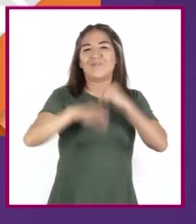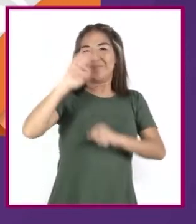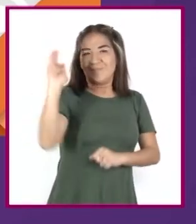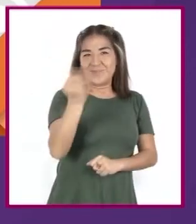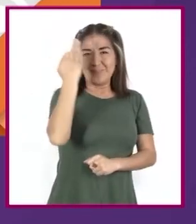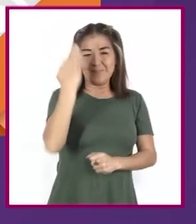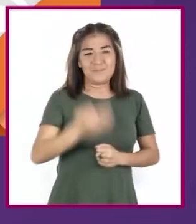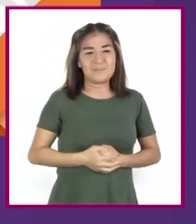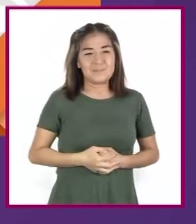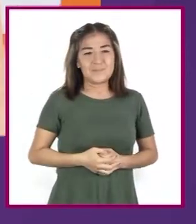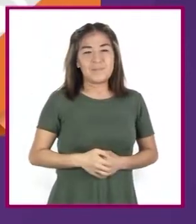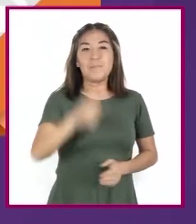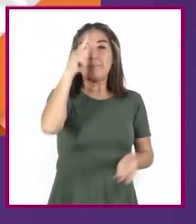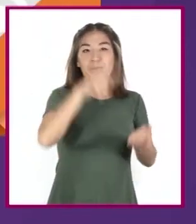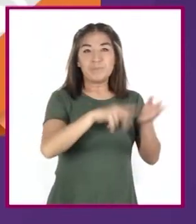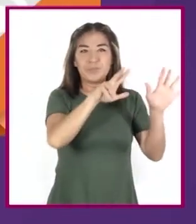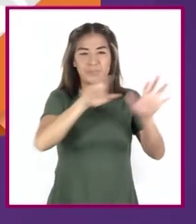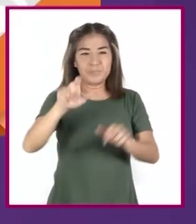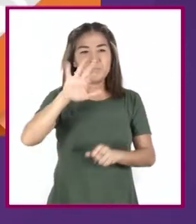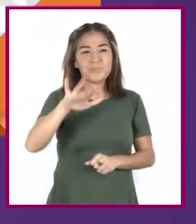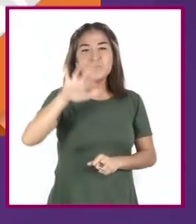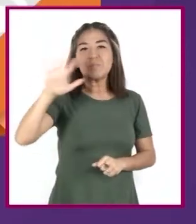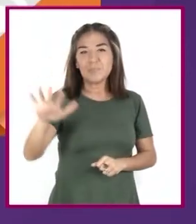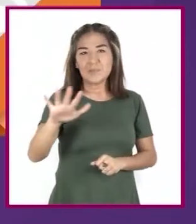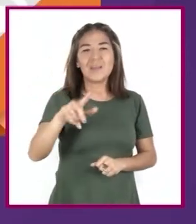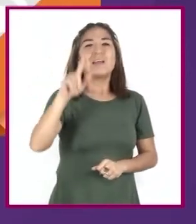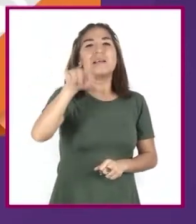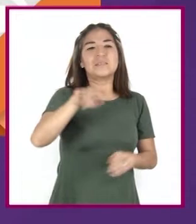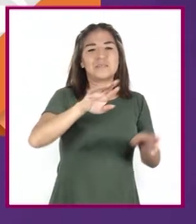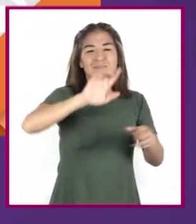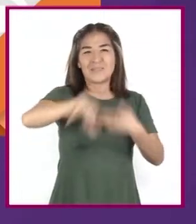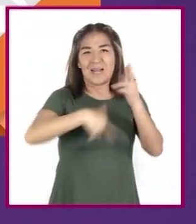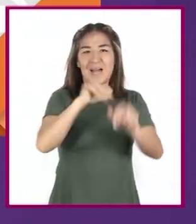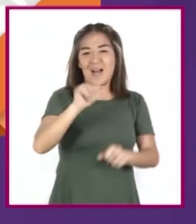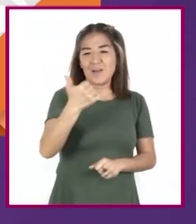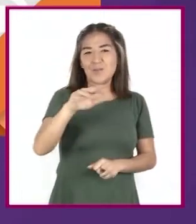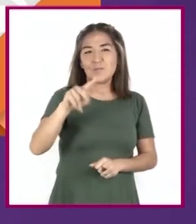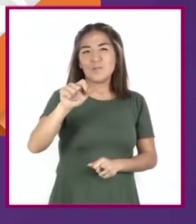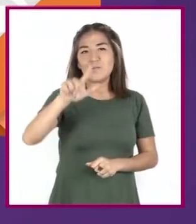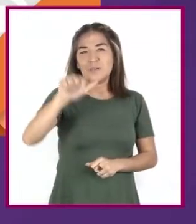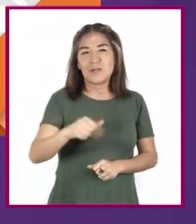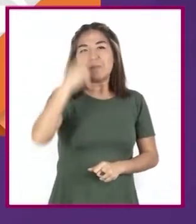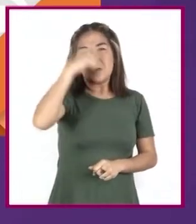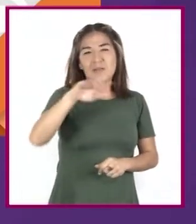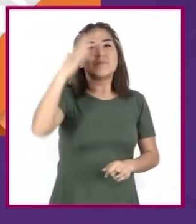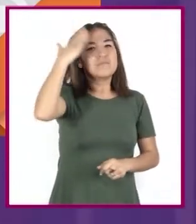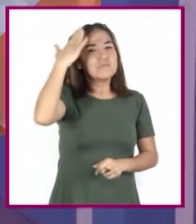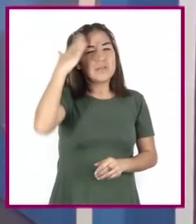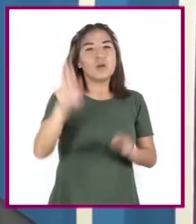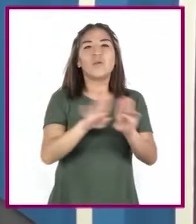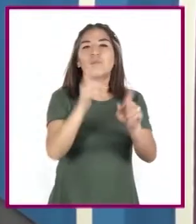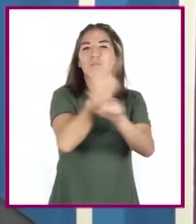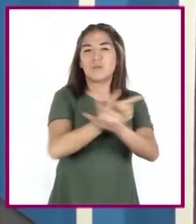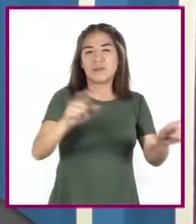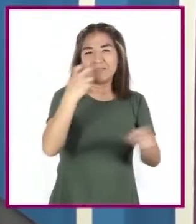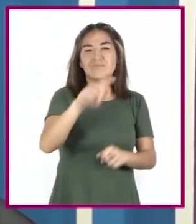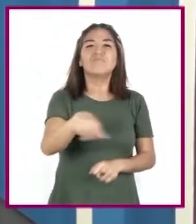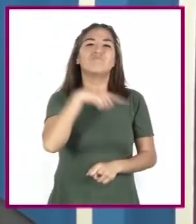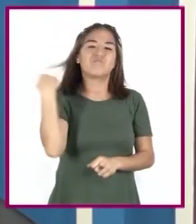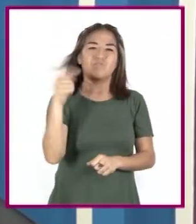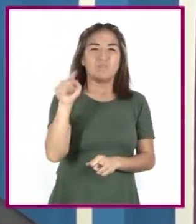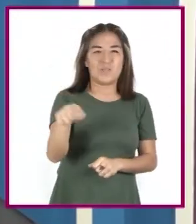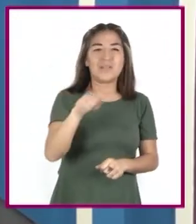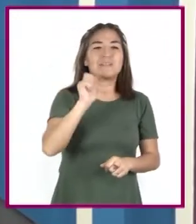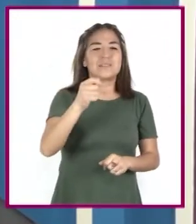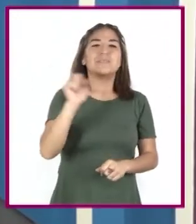federalismo. En 1855, la rebelión de Ayutla, de principios liberales, derrotó a la dictadura de Santa Anna.